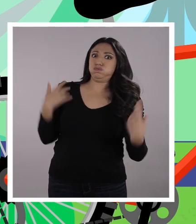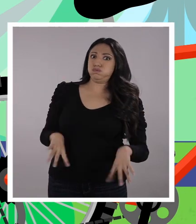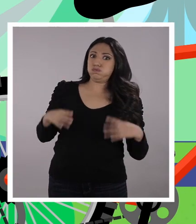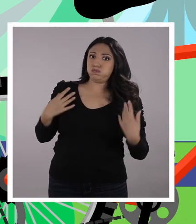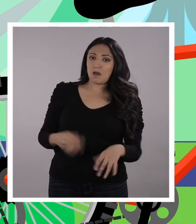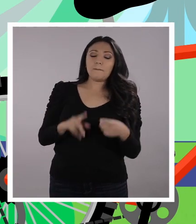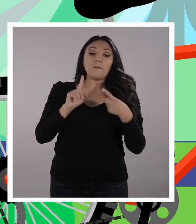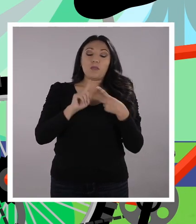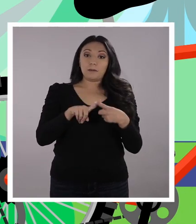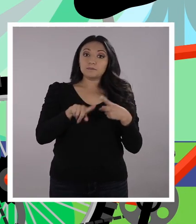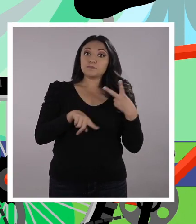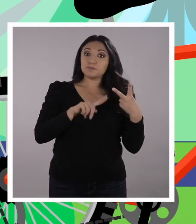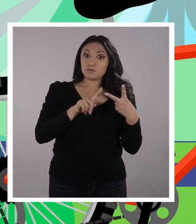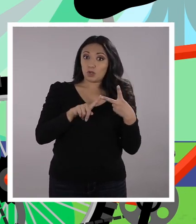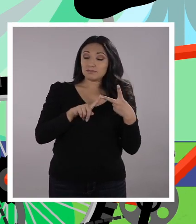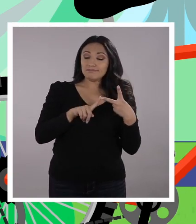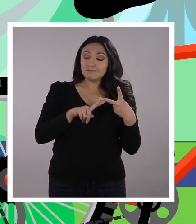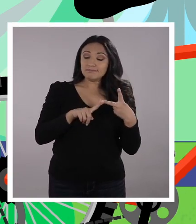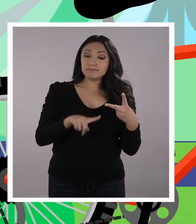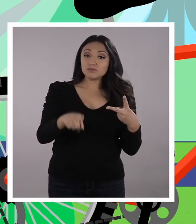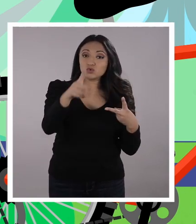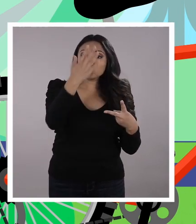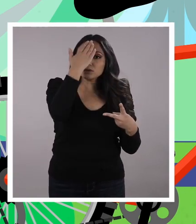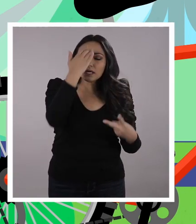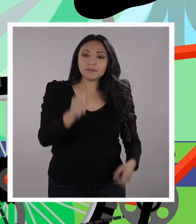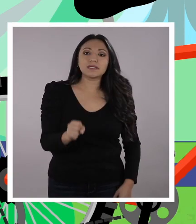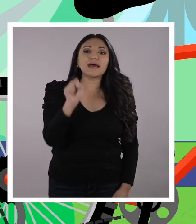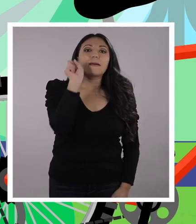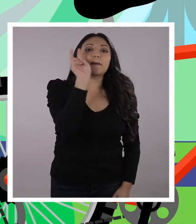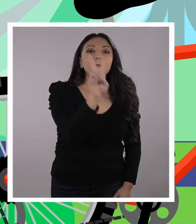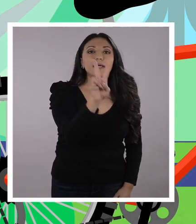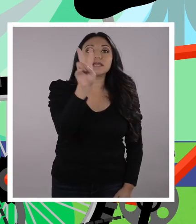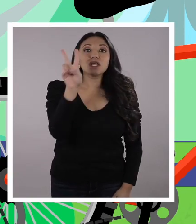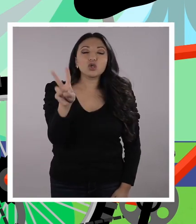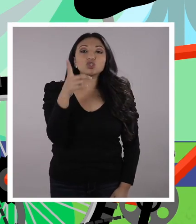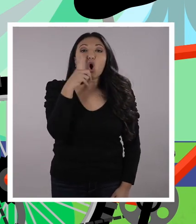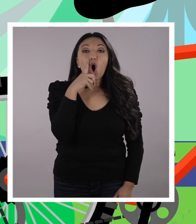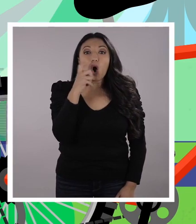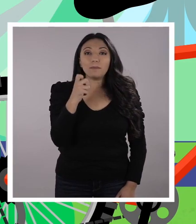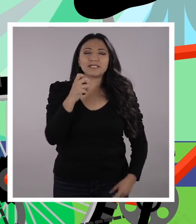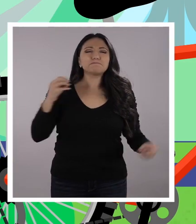Segundo dato curioso, ¿sabías tú que los 22